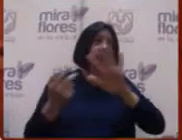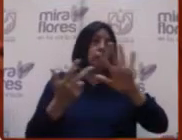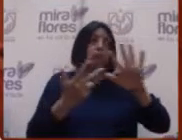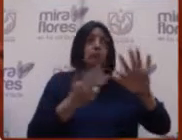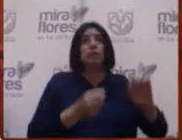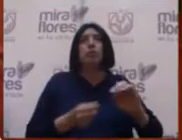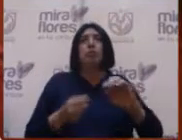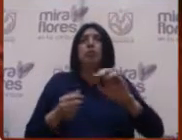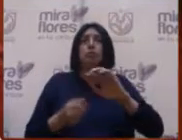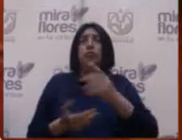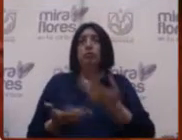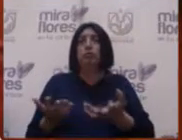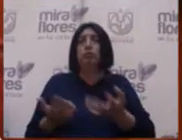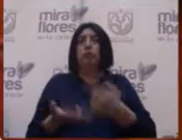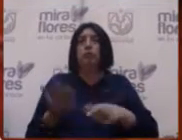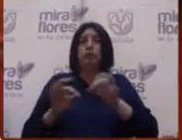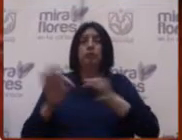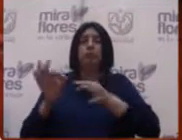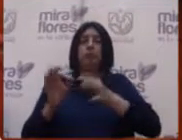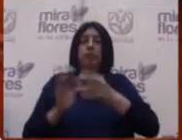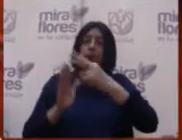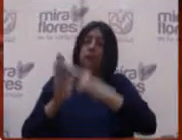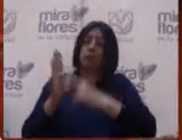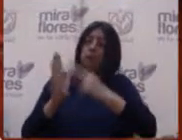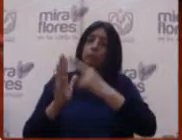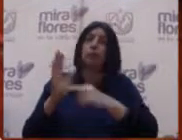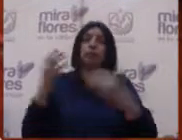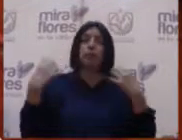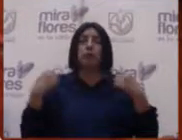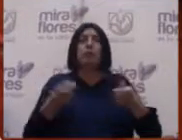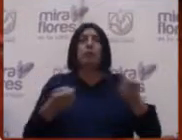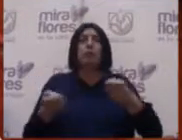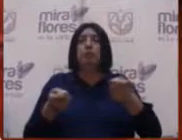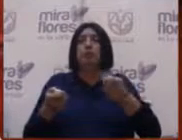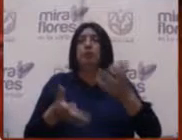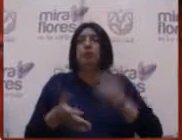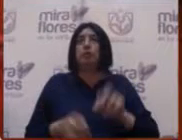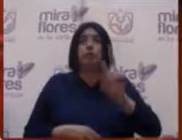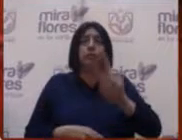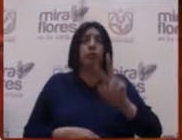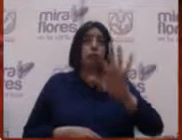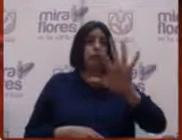9.738,98 soles, descrita en la resolución de la Gerencia de Administración y Finanzas número